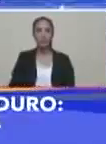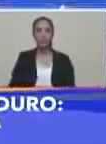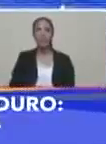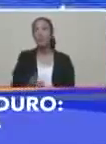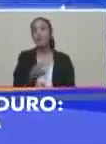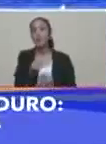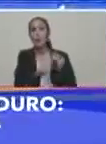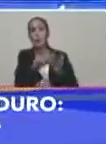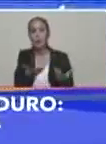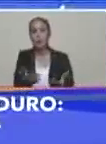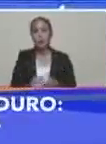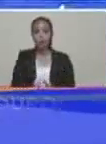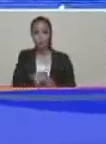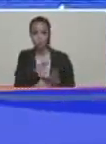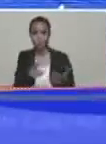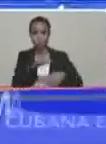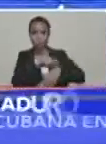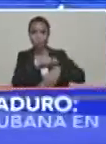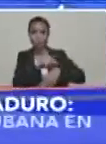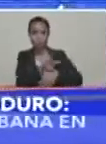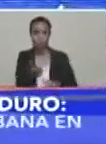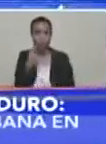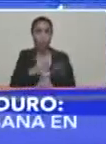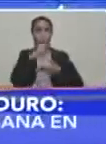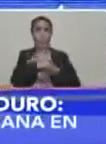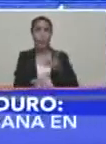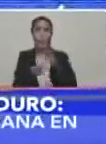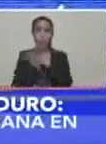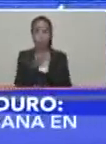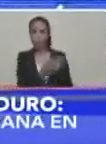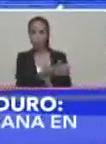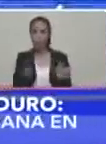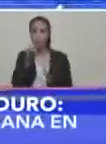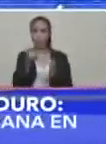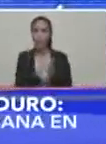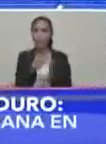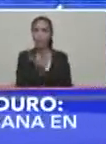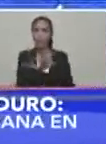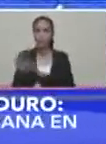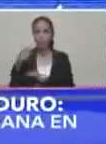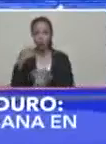es el rector de la salud, para el plan de la patria 2025, barrio adentro,